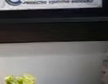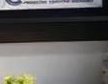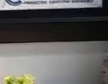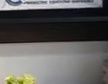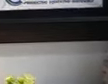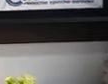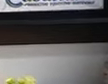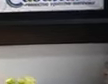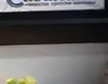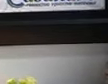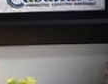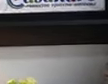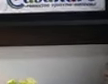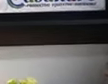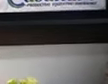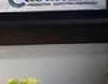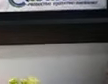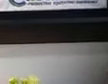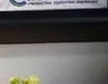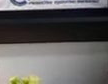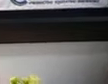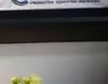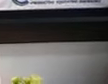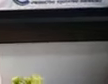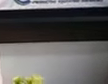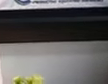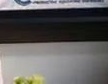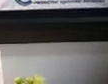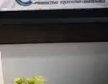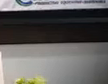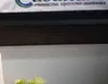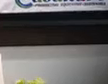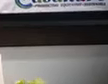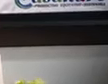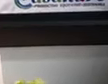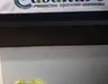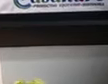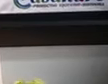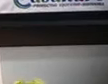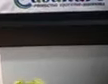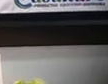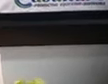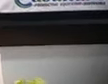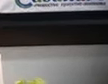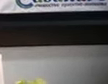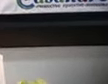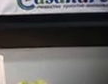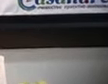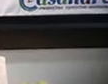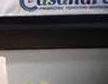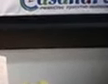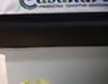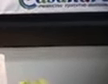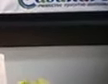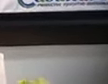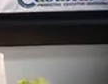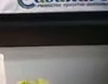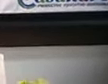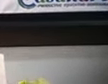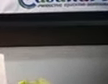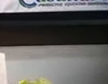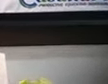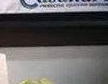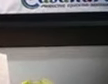resguardo Caño Mochuelo, sorteando las dificultades que tiene el terreno por la distancia que